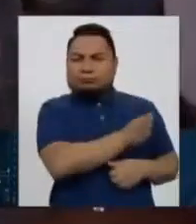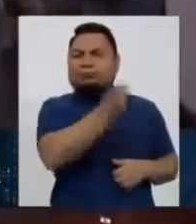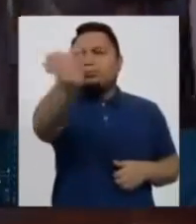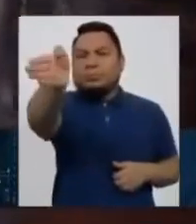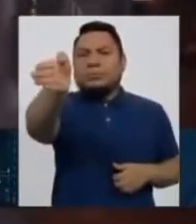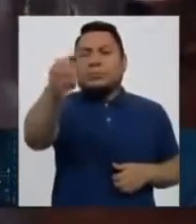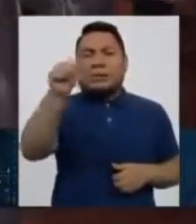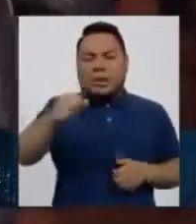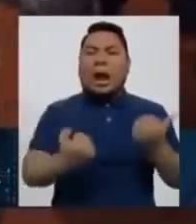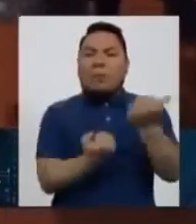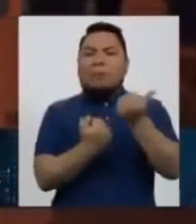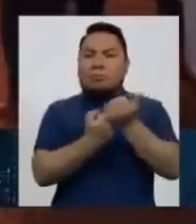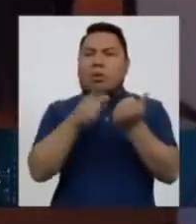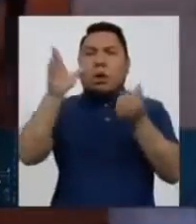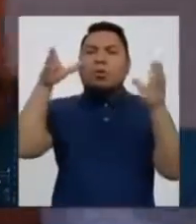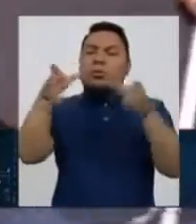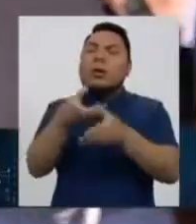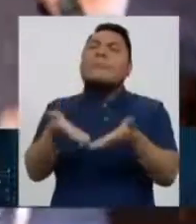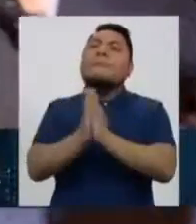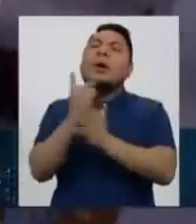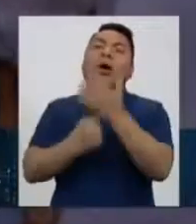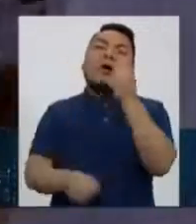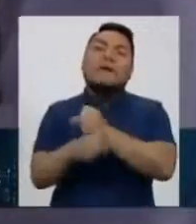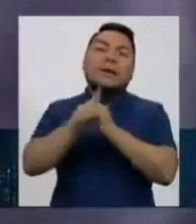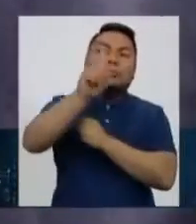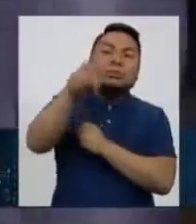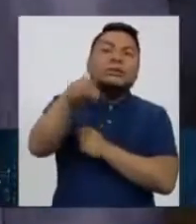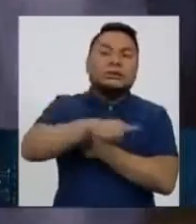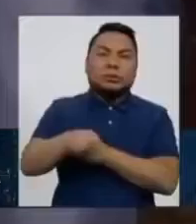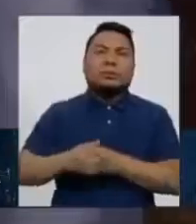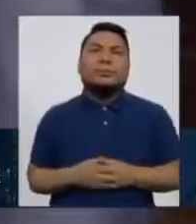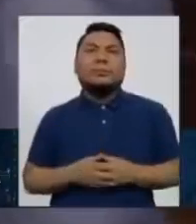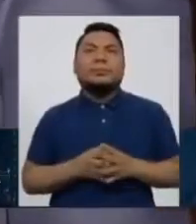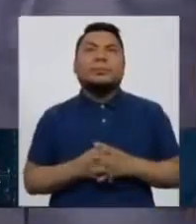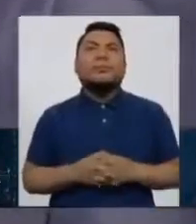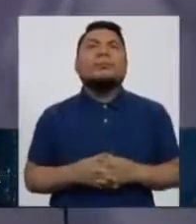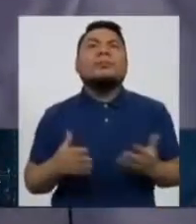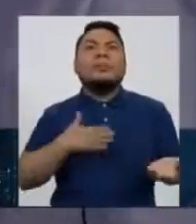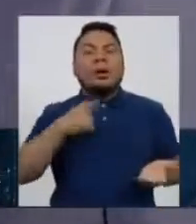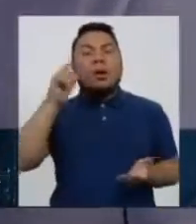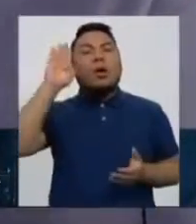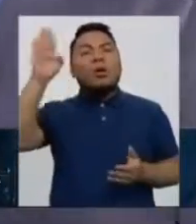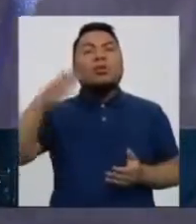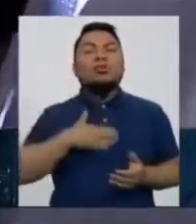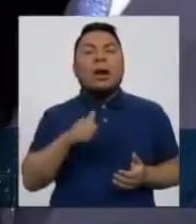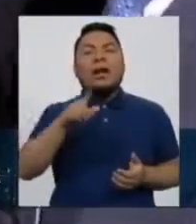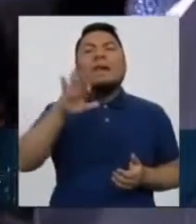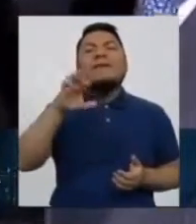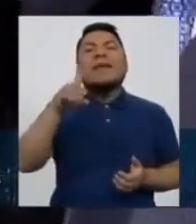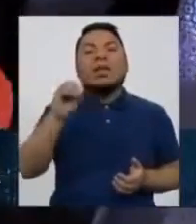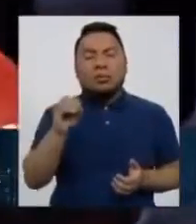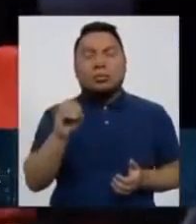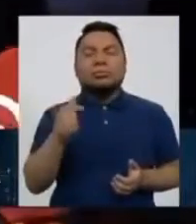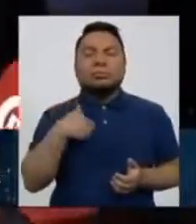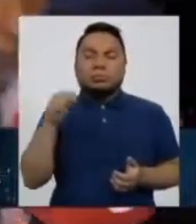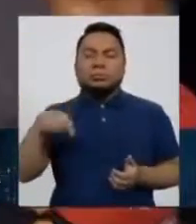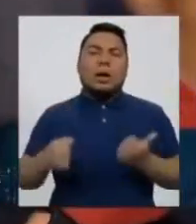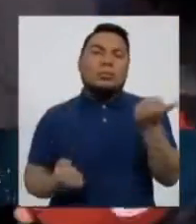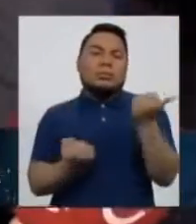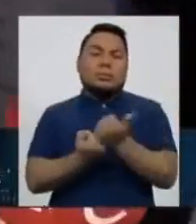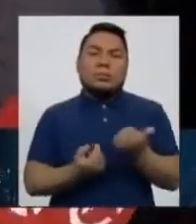este punto de la ciudad capital. ¿Cómo está? Yo soy Joan Manuel Escalante Salinas, vocero del Frente Callao Dignidad. Cuéntanos, el motivo